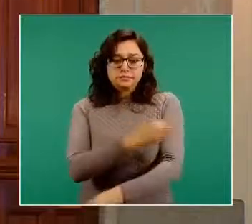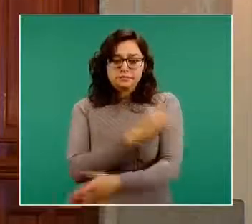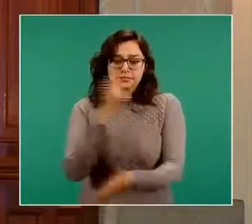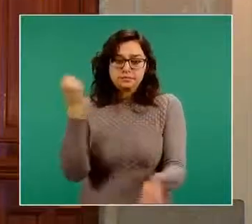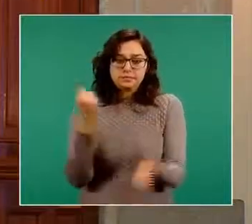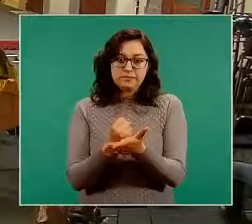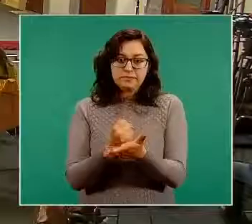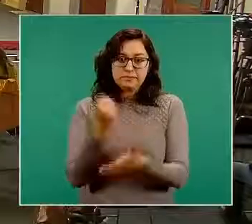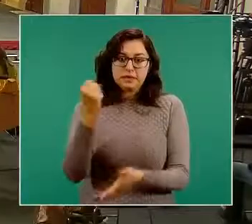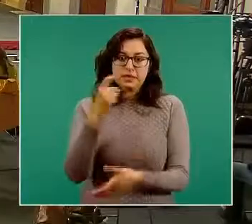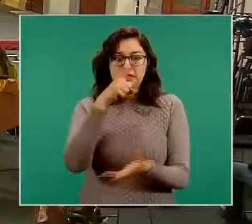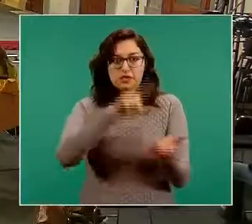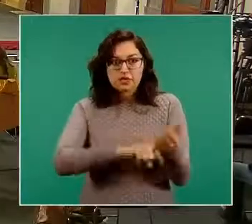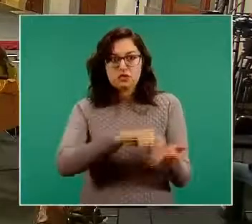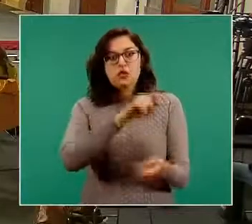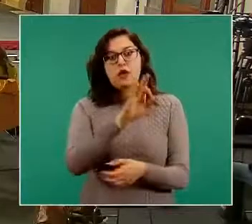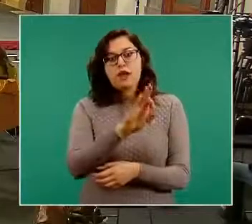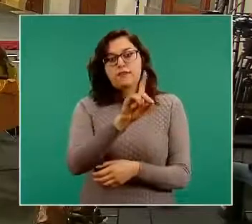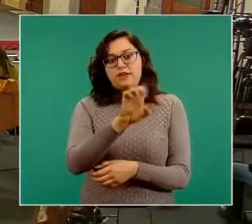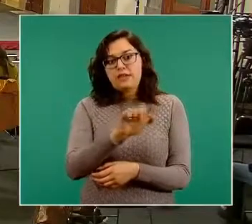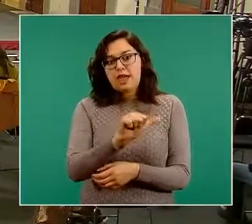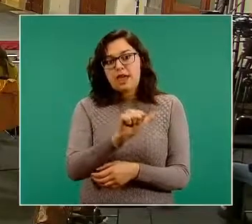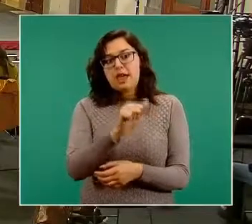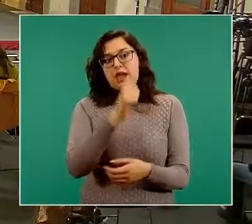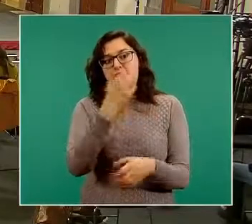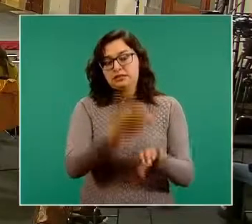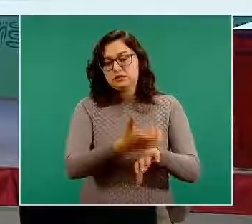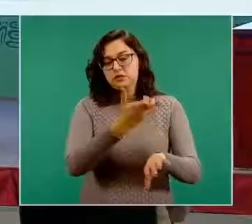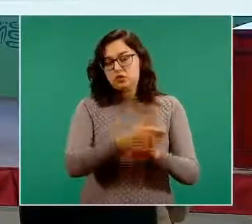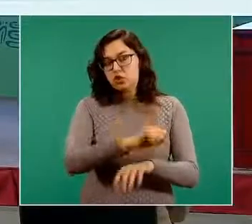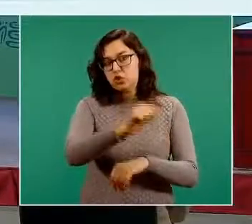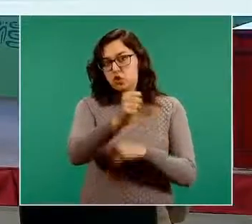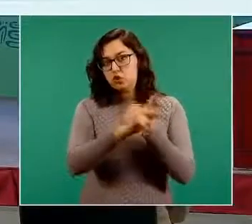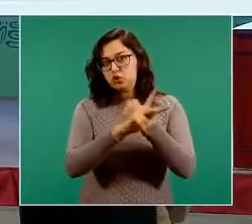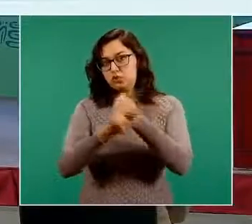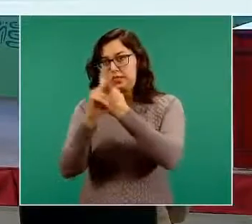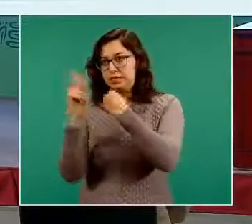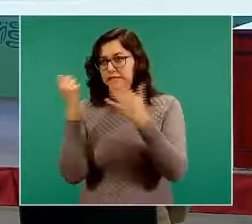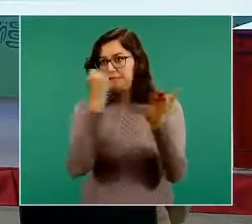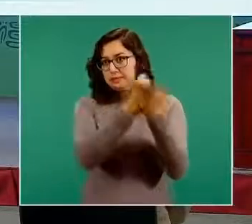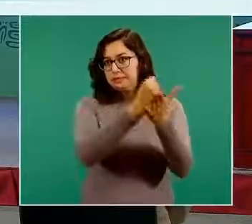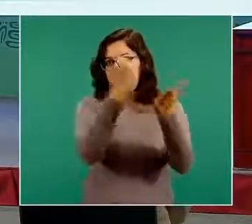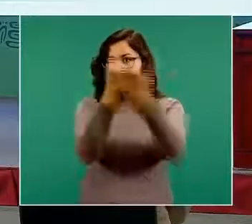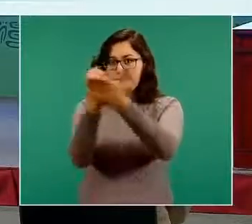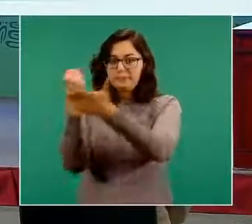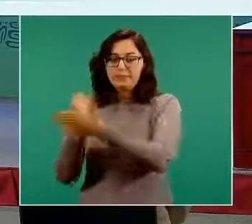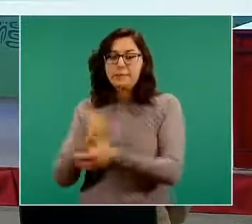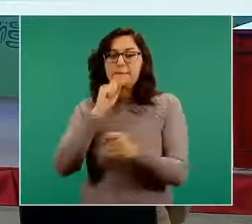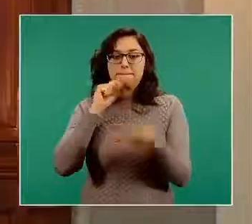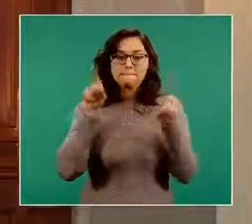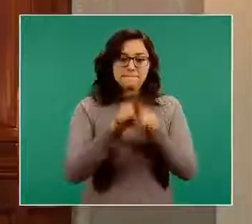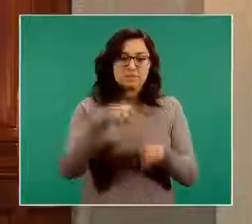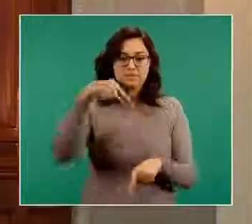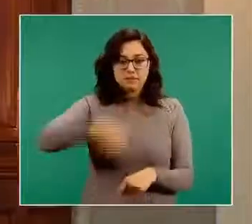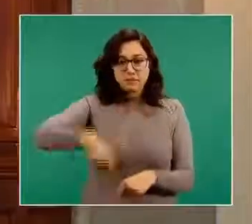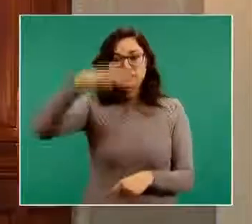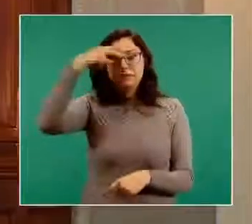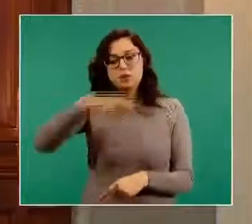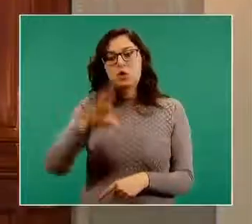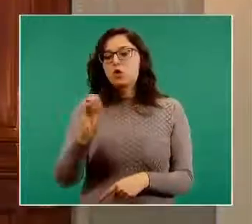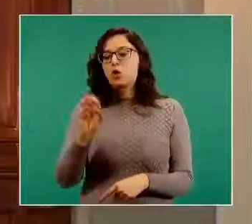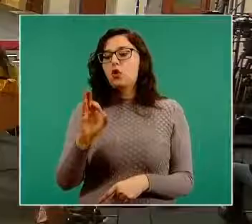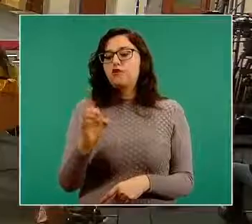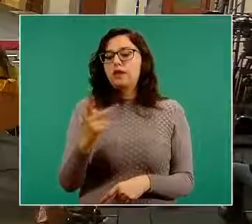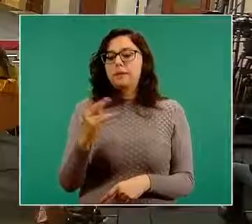la FDA en Estados Unidos y los otros países que la han autorizado, y desde luego también en México en COFEPRIS.